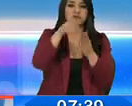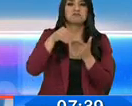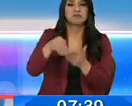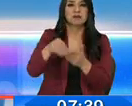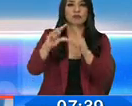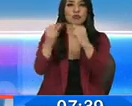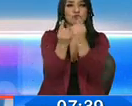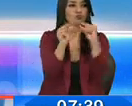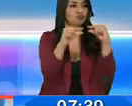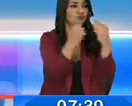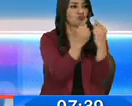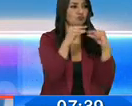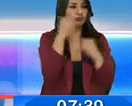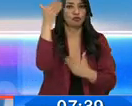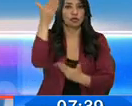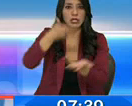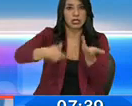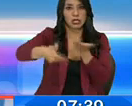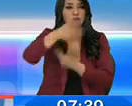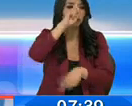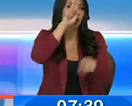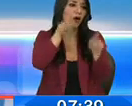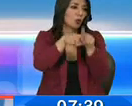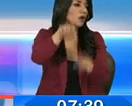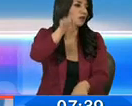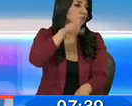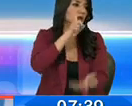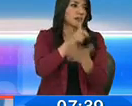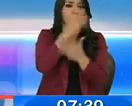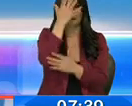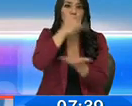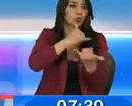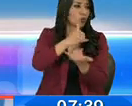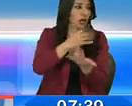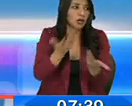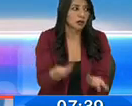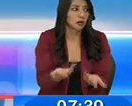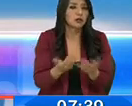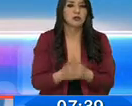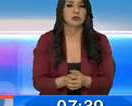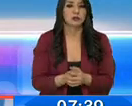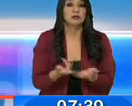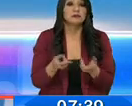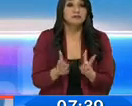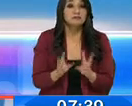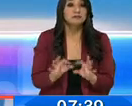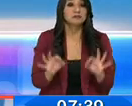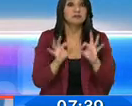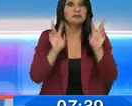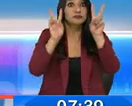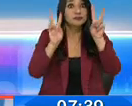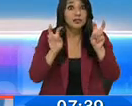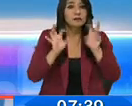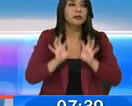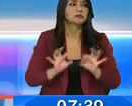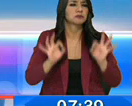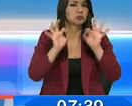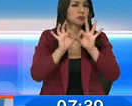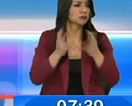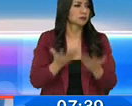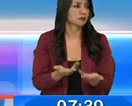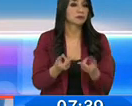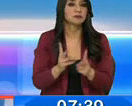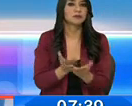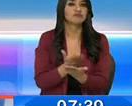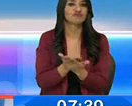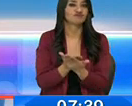distintas bancadas y compartimos las mismas preocupaciones, y más aún, como yo he dicho, estos temas también han sido